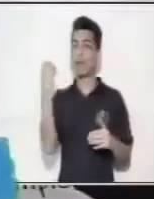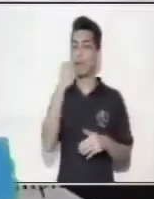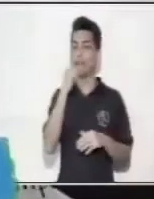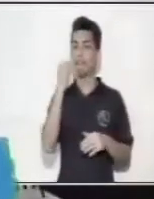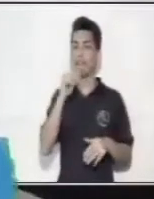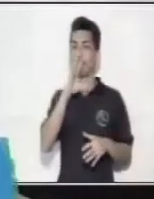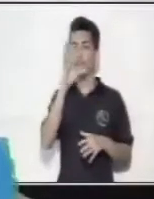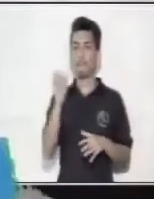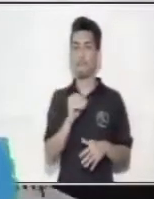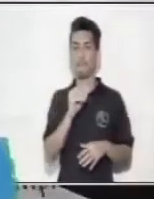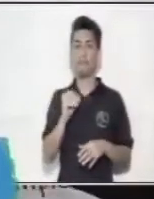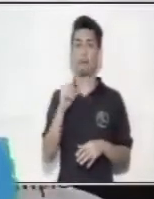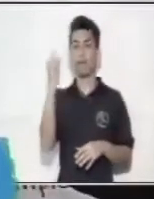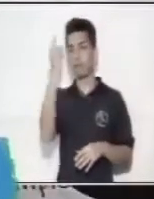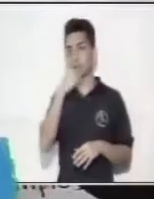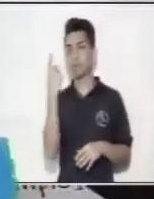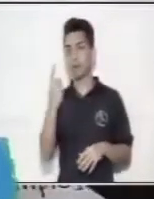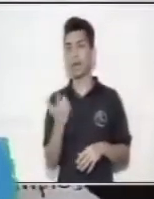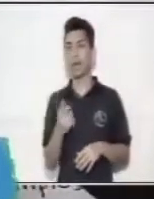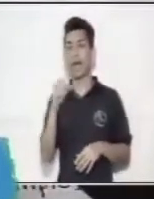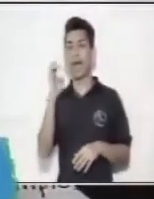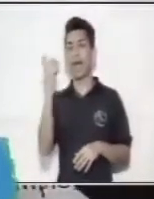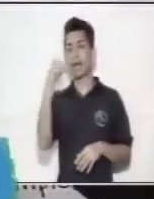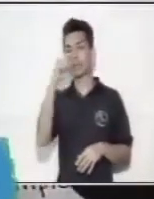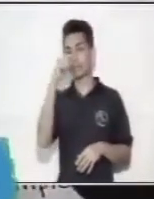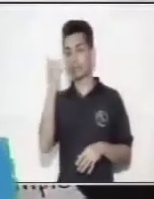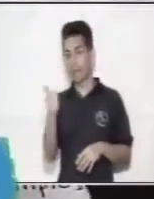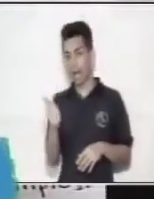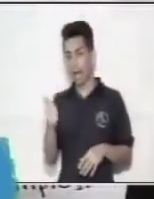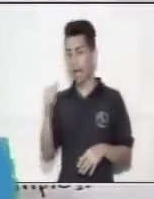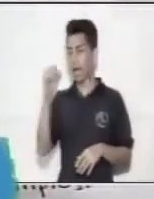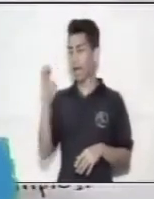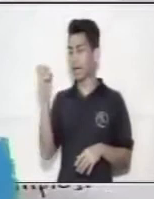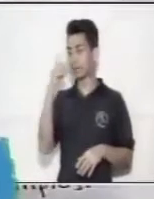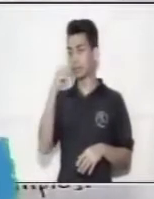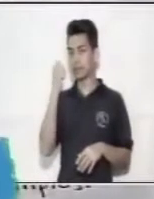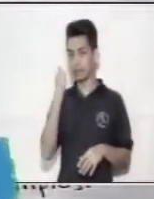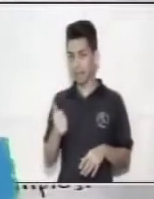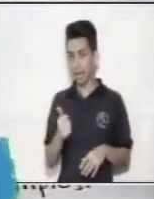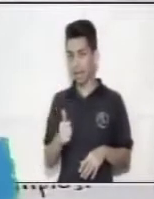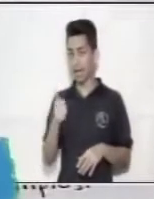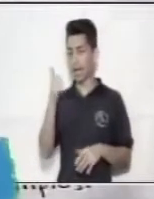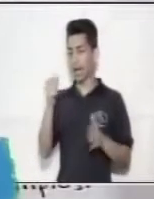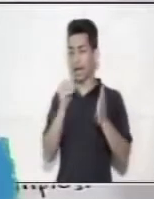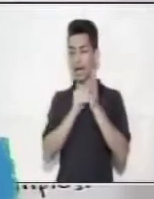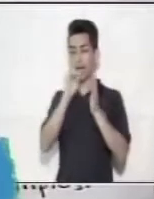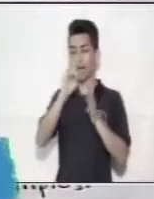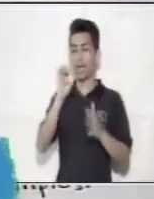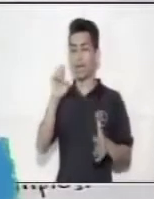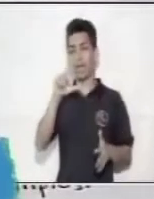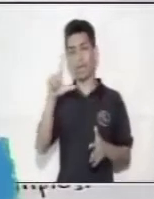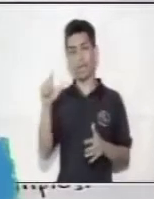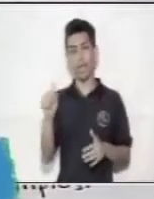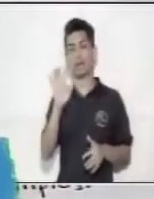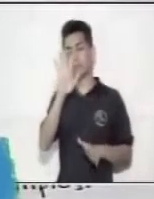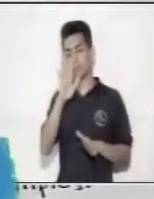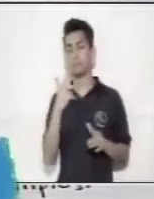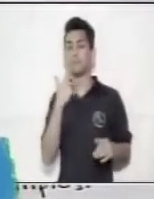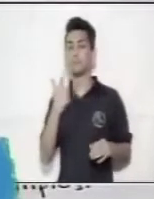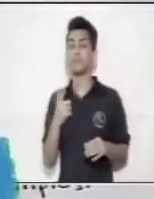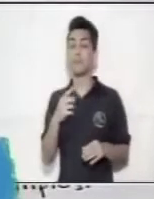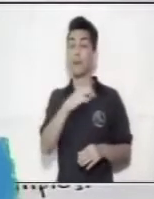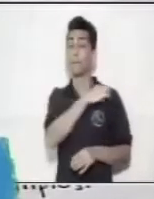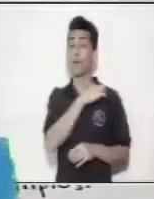singular. Esta, esa, aquella. Un pequeño paréntesis. Los pronombres en